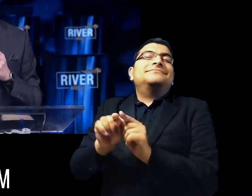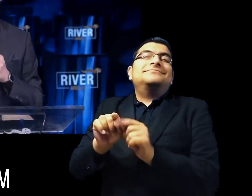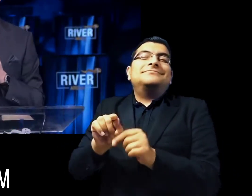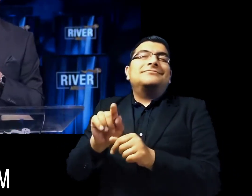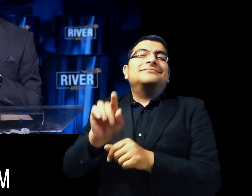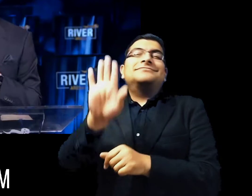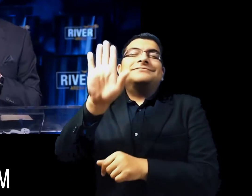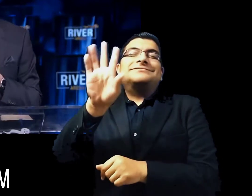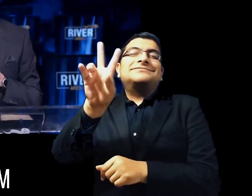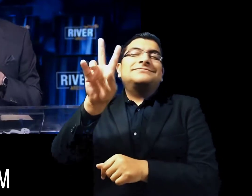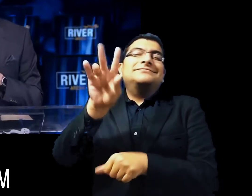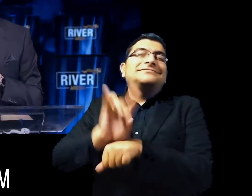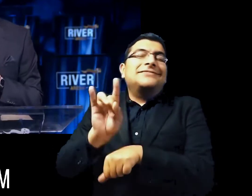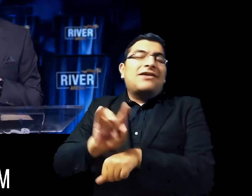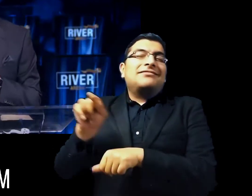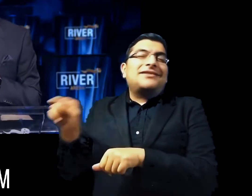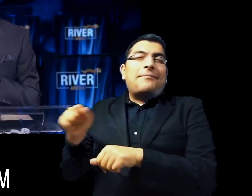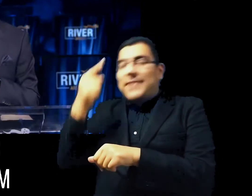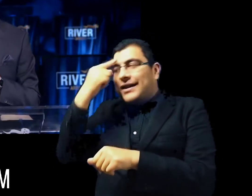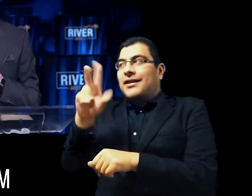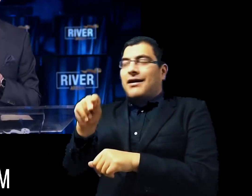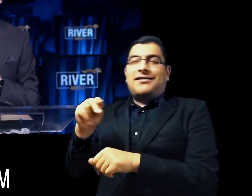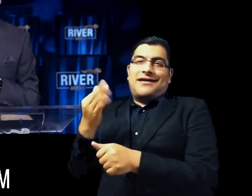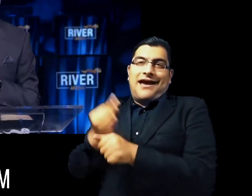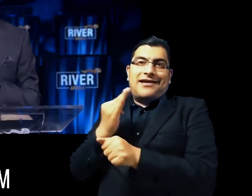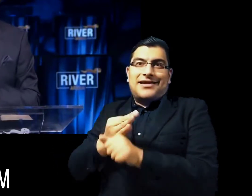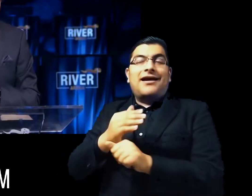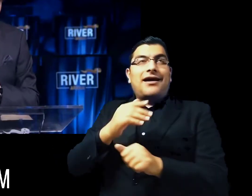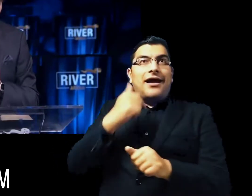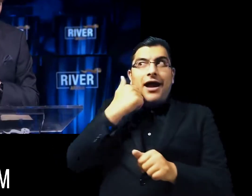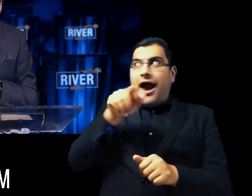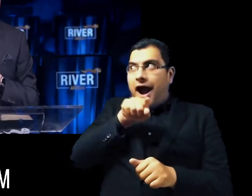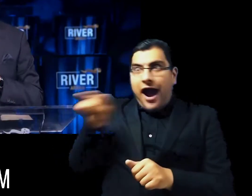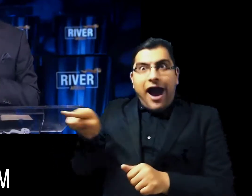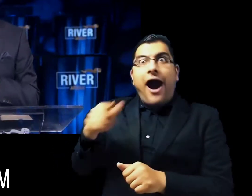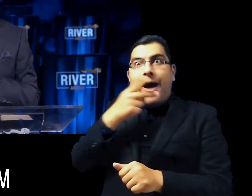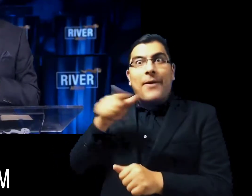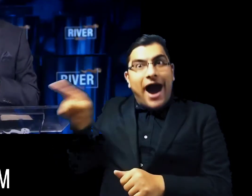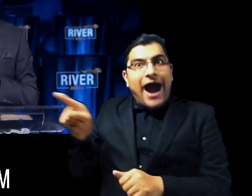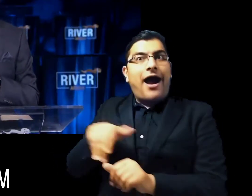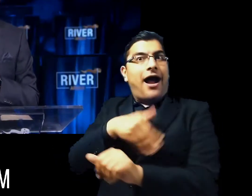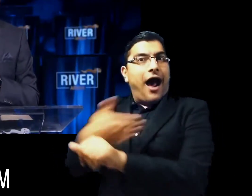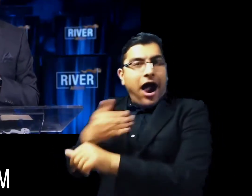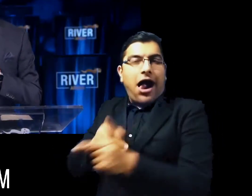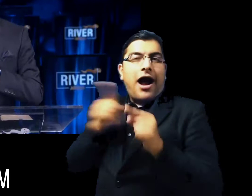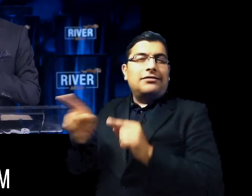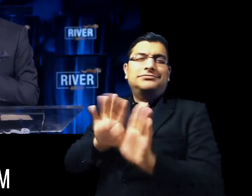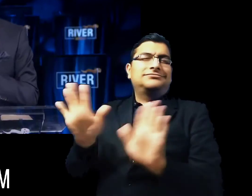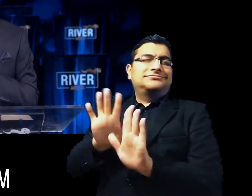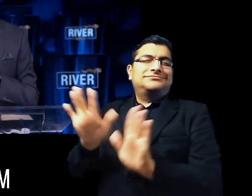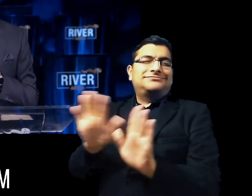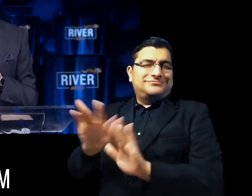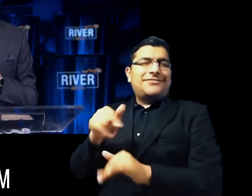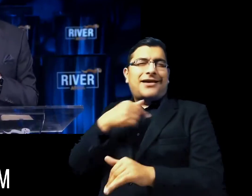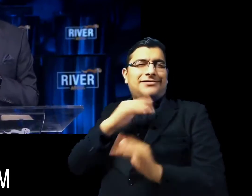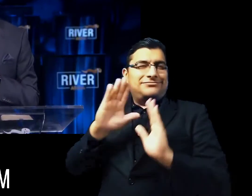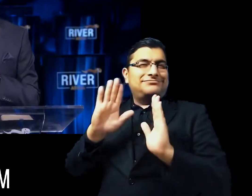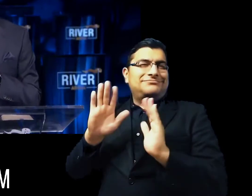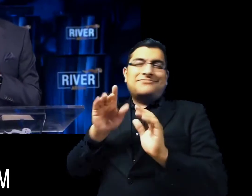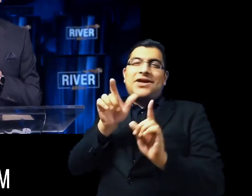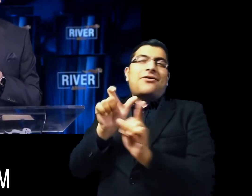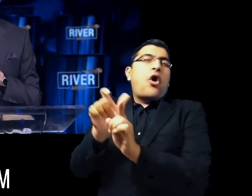este mensaje llega a distintas partes del mundo y no quisiera después que le hagan bullying al pobre Roberto. Y la vimos llegar a la